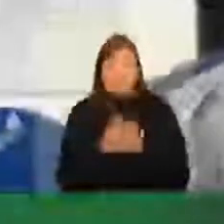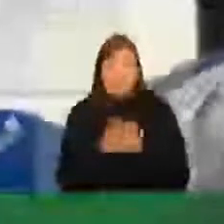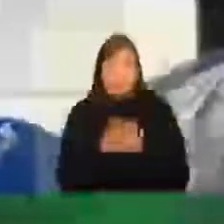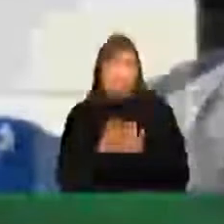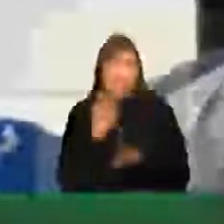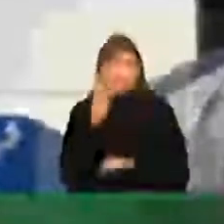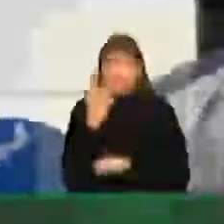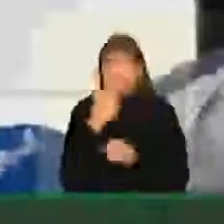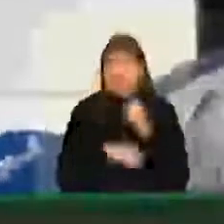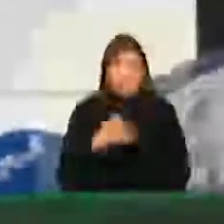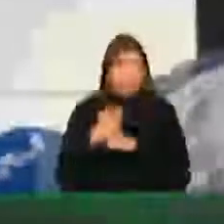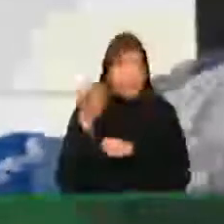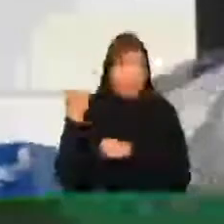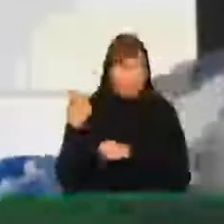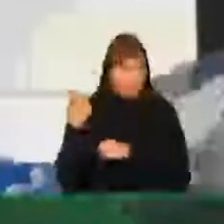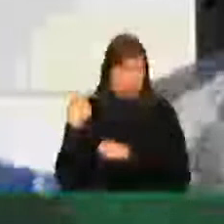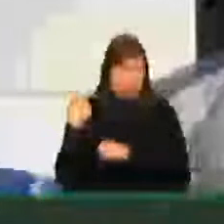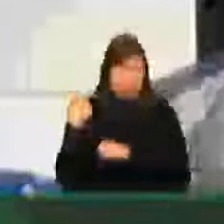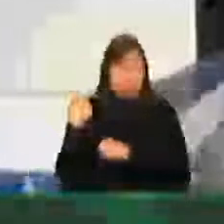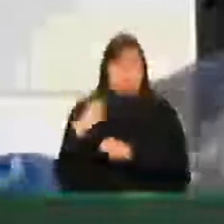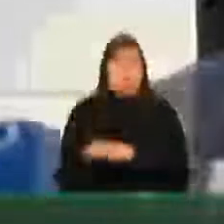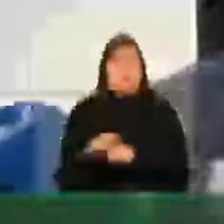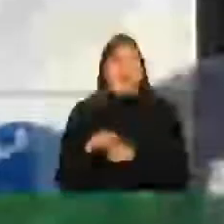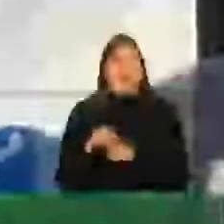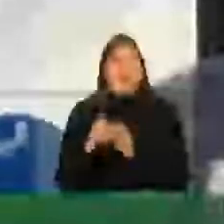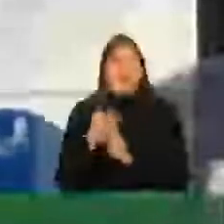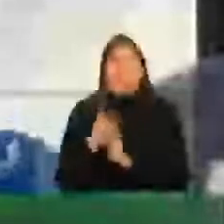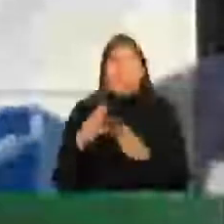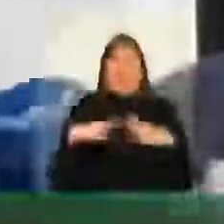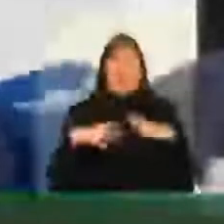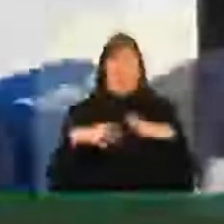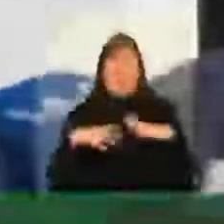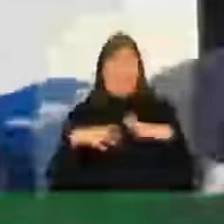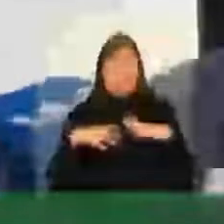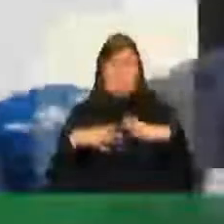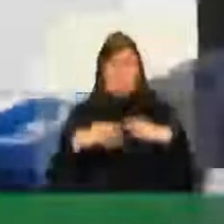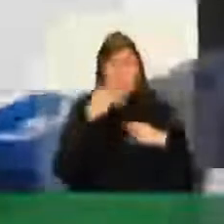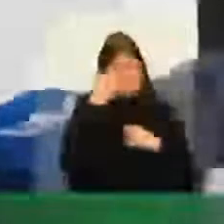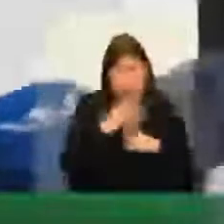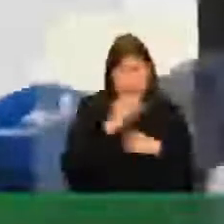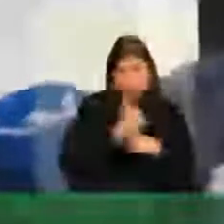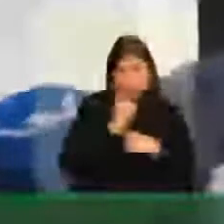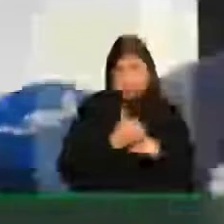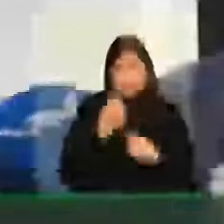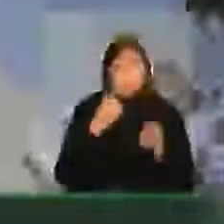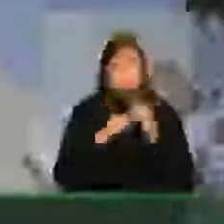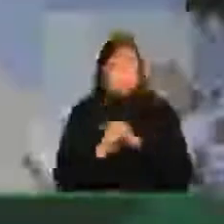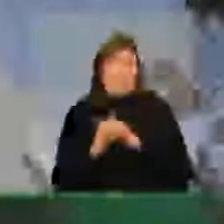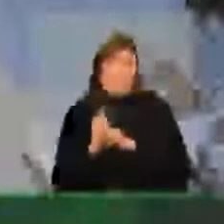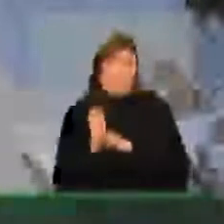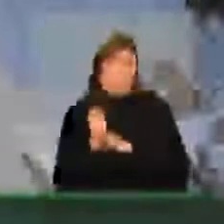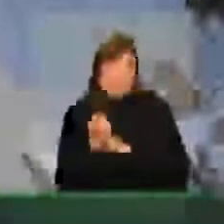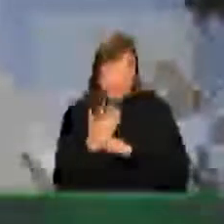hace 3 años, que el Banco República se está por jubilar. Y ustedes dirán, bueno, son temas chicos, sí, chicos para el mundo, pero grandes para Valle y Ordóñez, grandes para